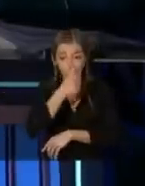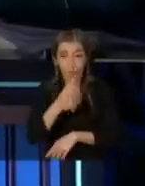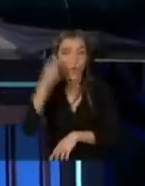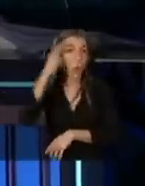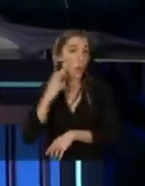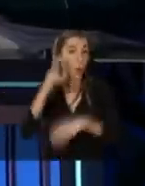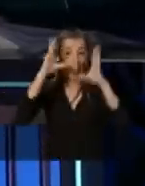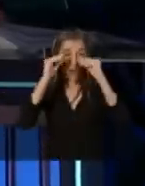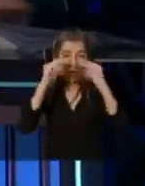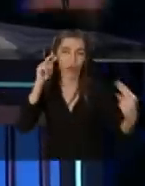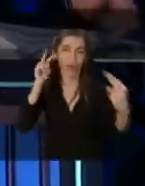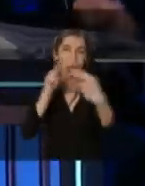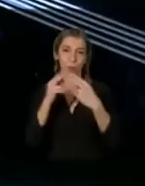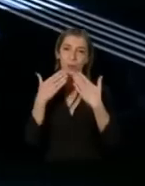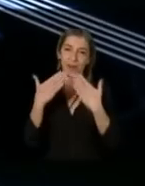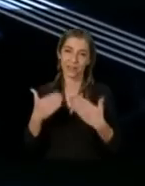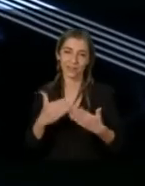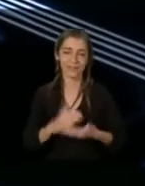Gracias. Chao, gracias.